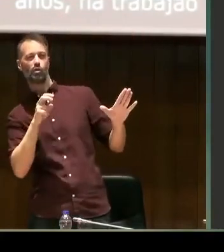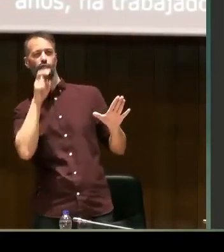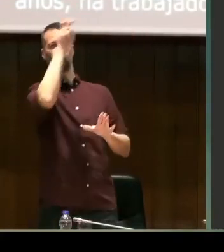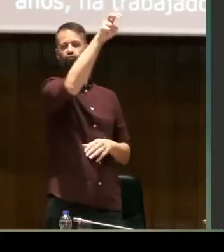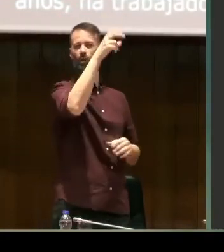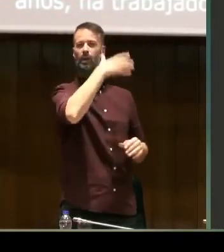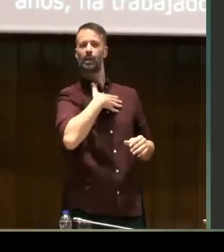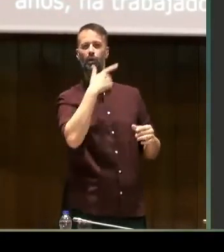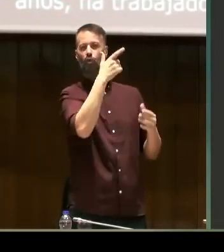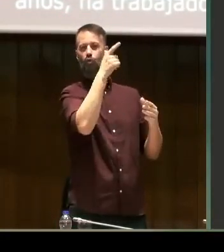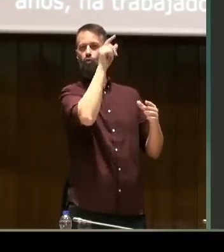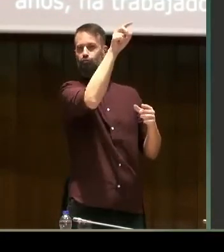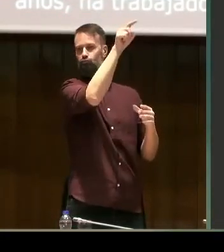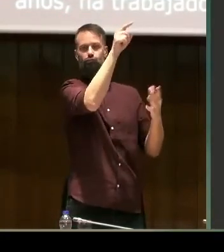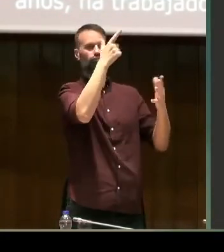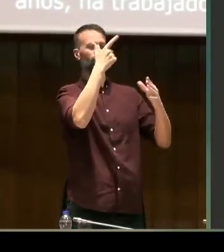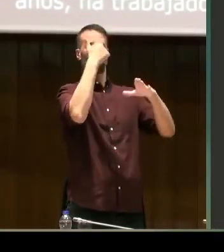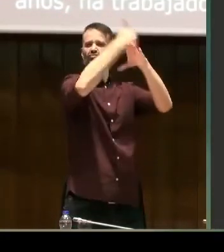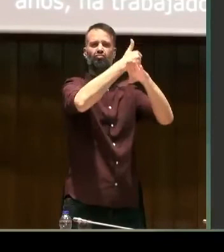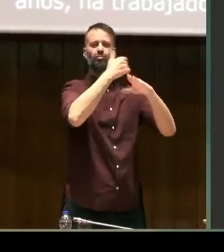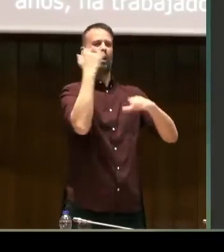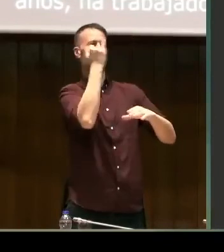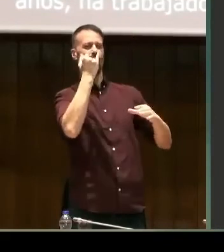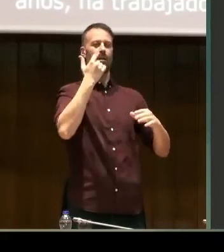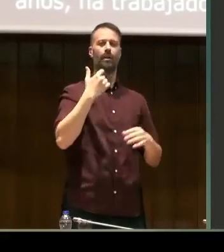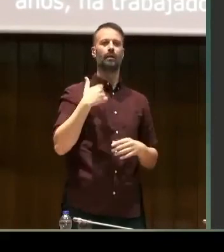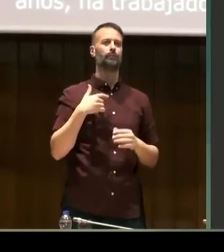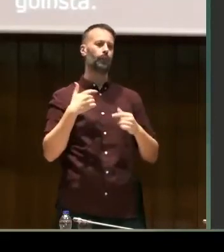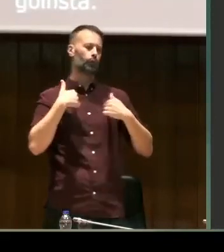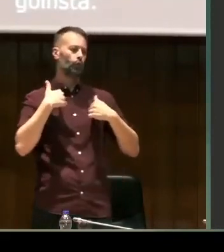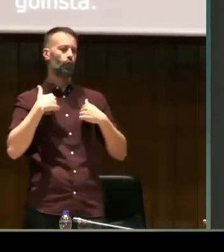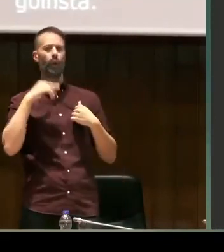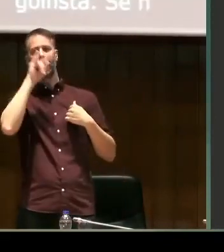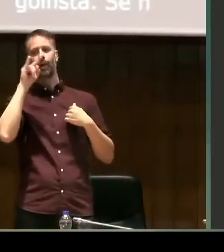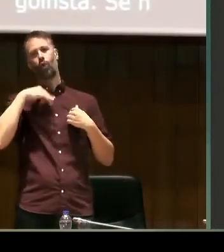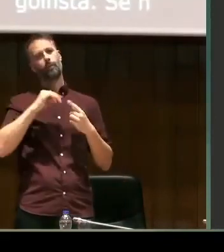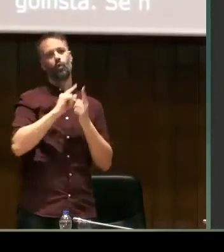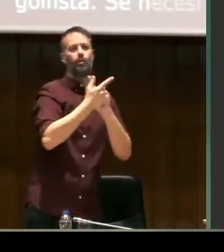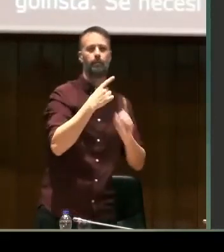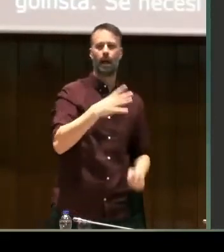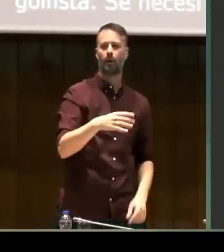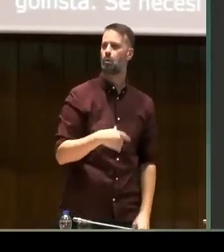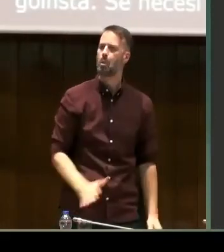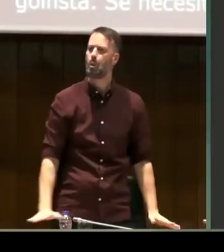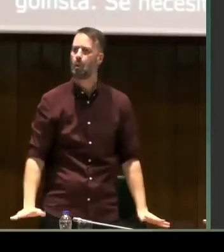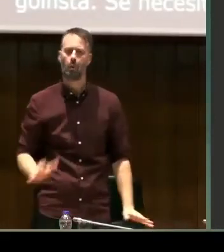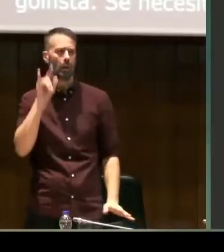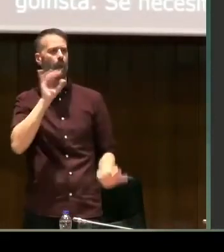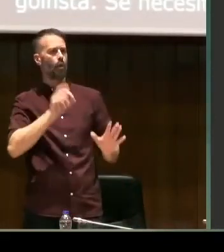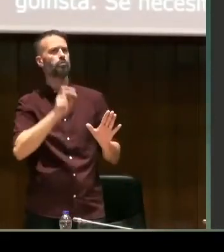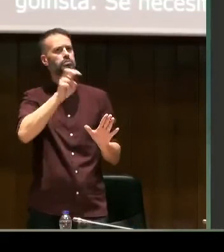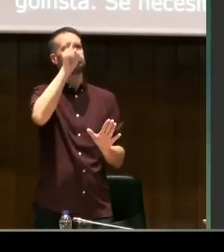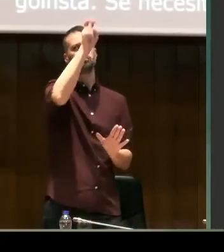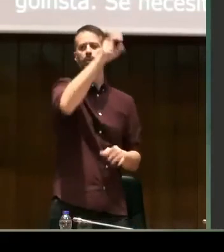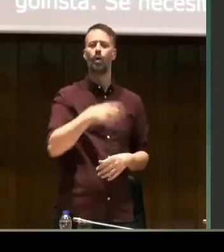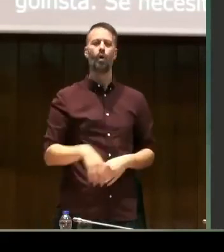nuestros objetivos. Si quiero formar parte de una gran multinacional, llegar a puestos de dirección y soy negro, no